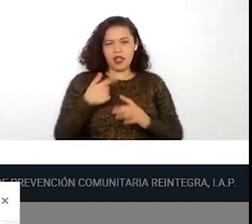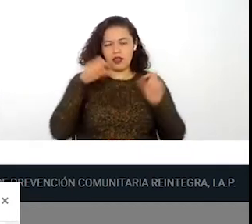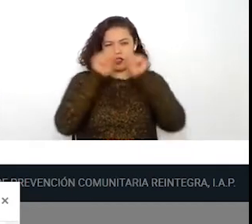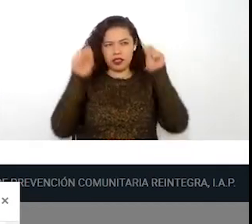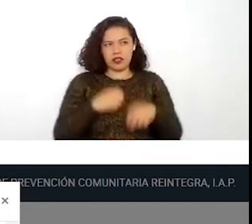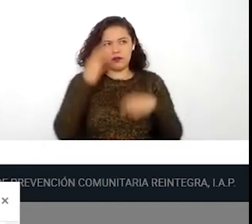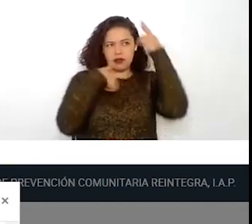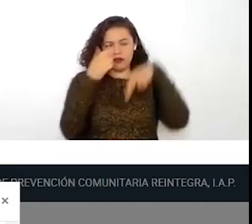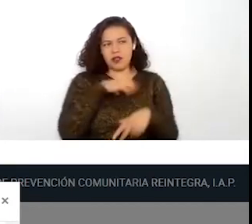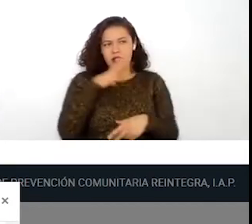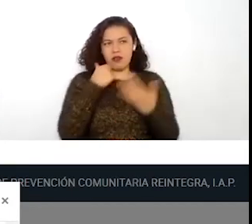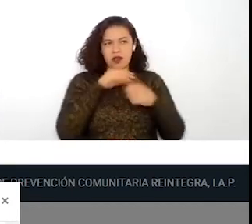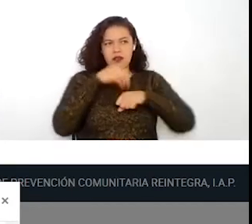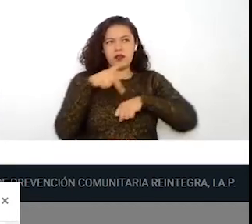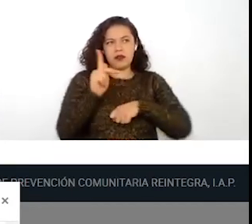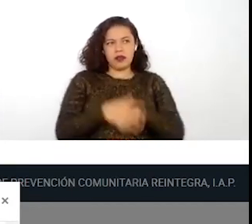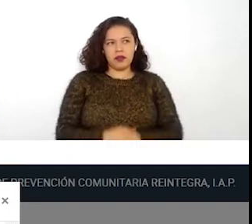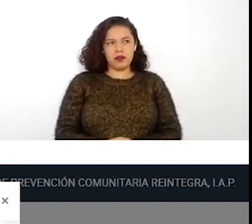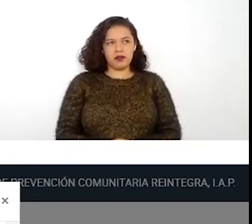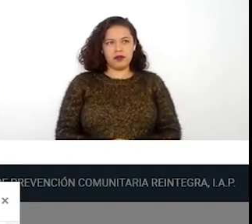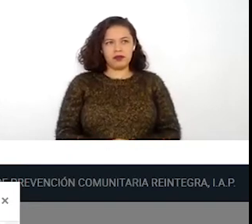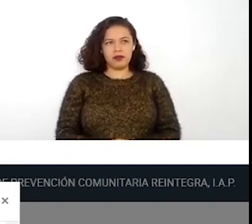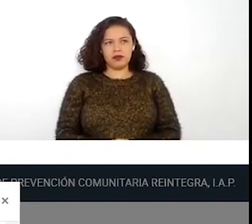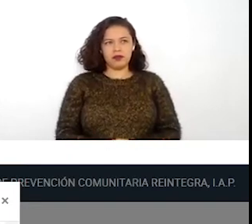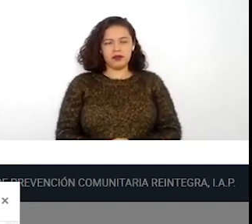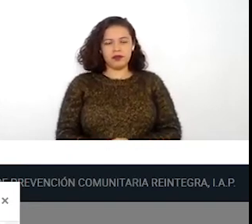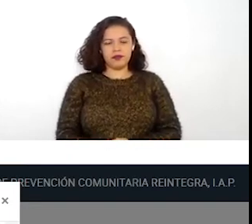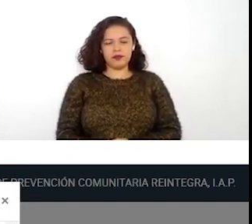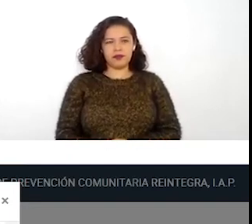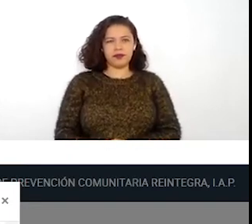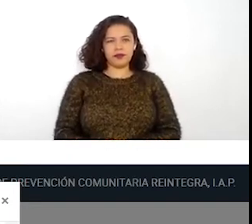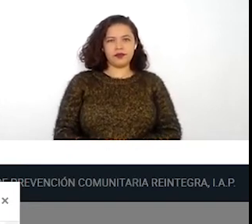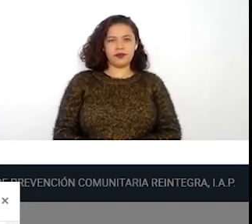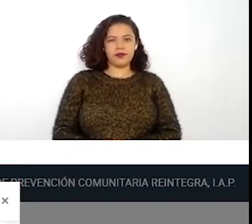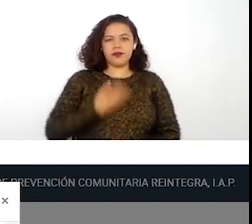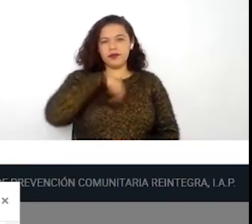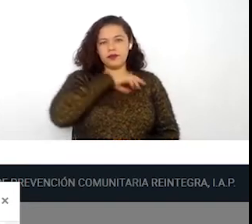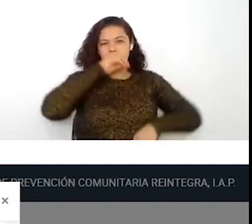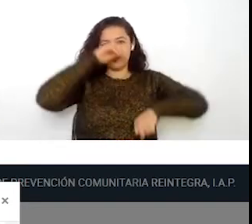porque no existe pero vamos a ponerle